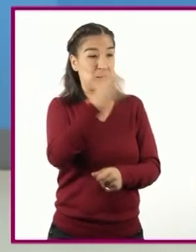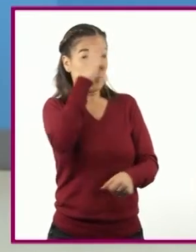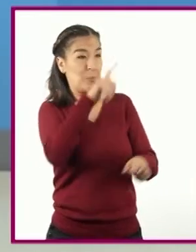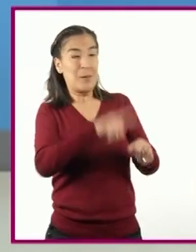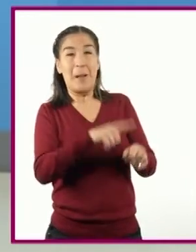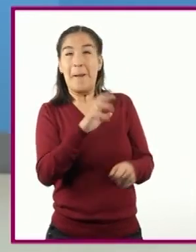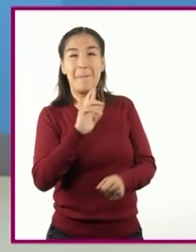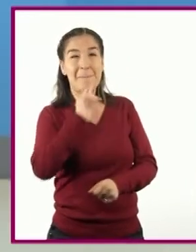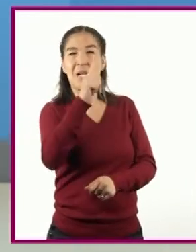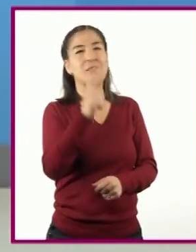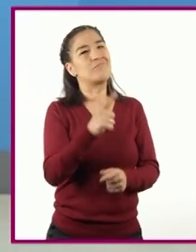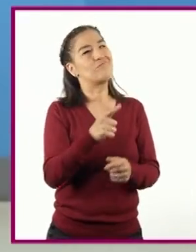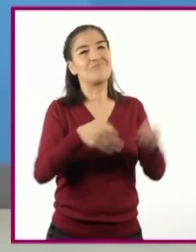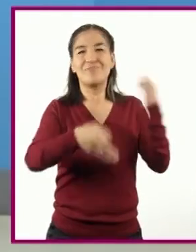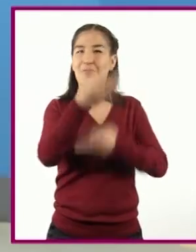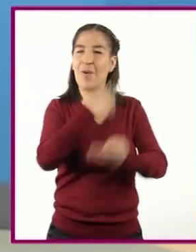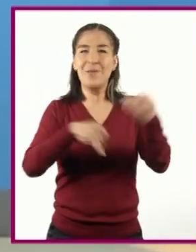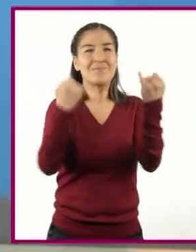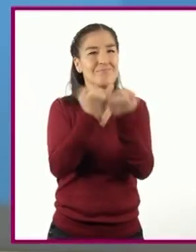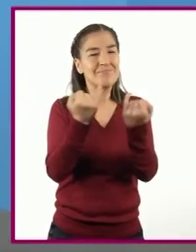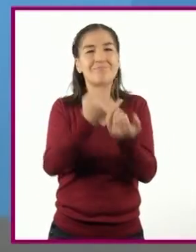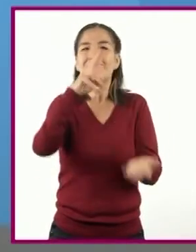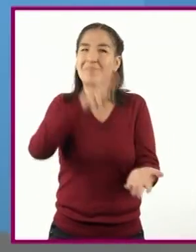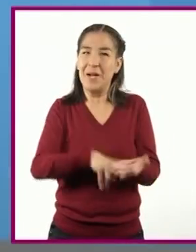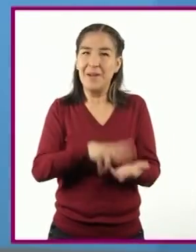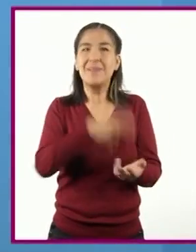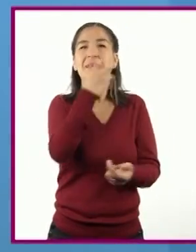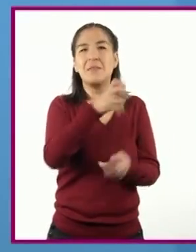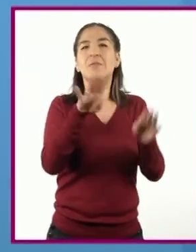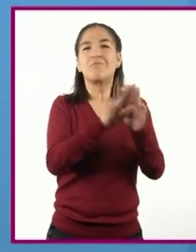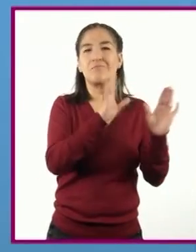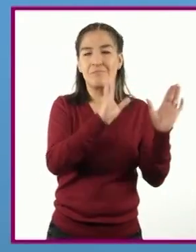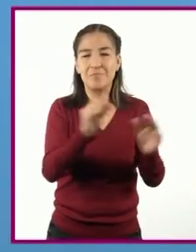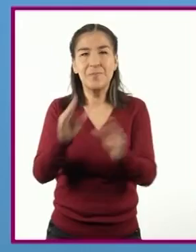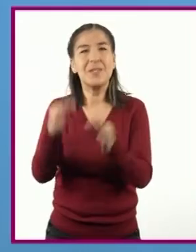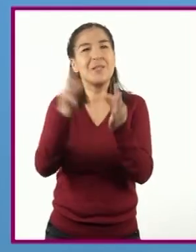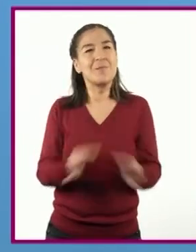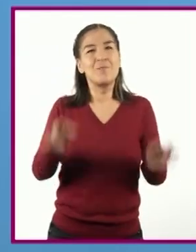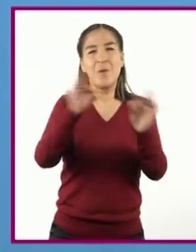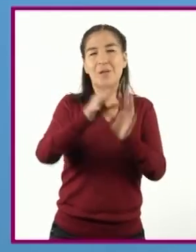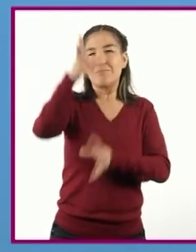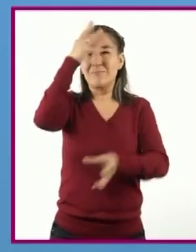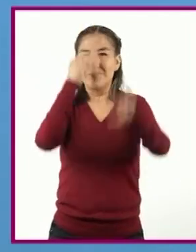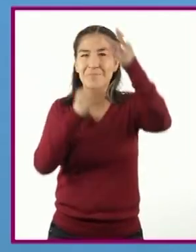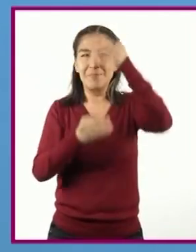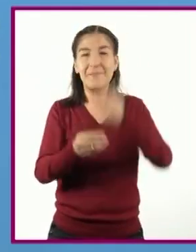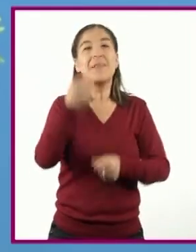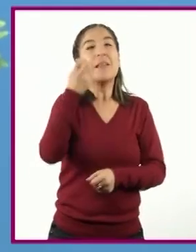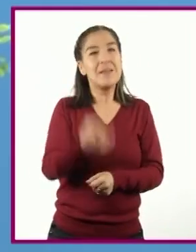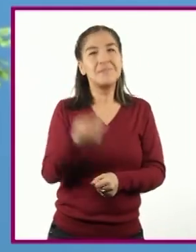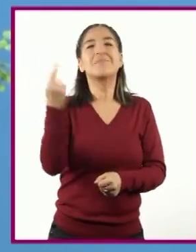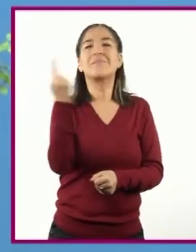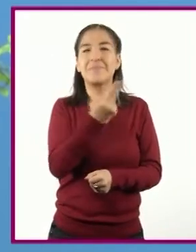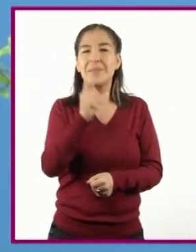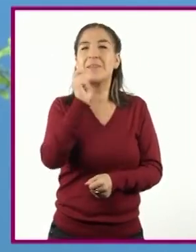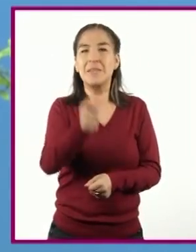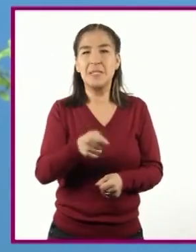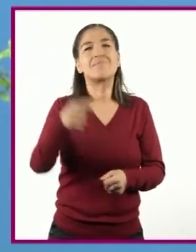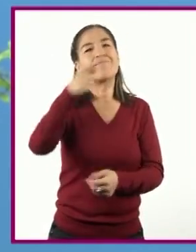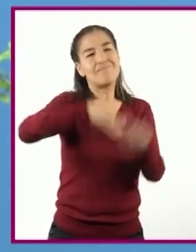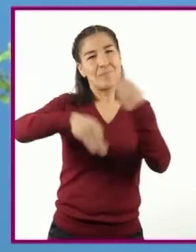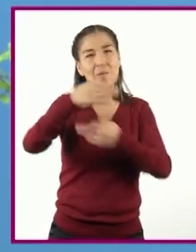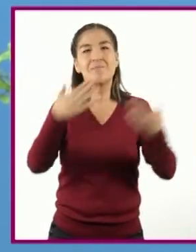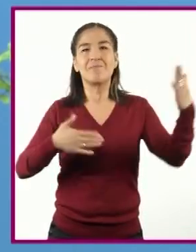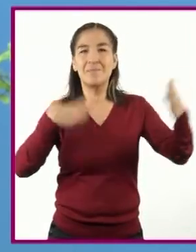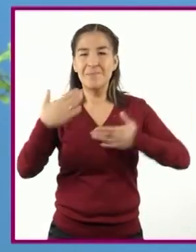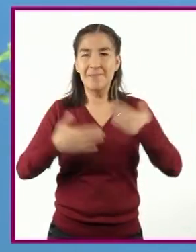ya que todas son valiosas y todas nos aportan saberes importantes. Por ello, es necesario que convivamos